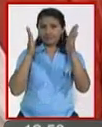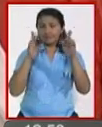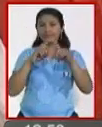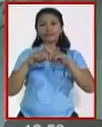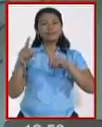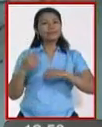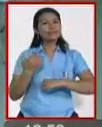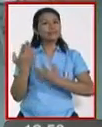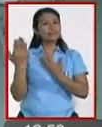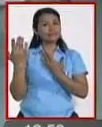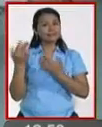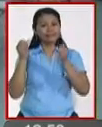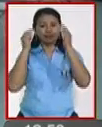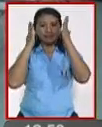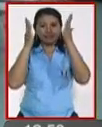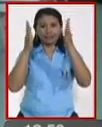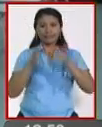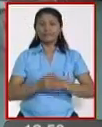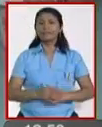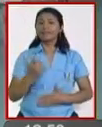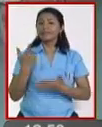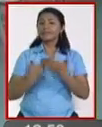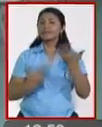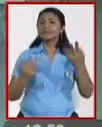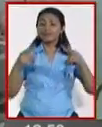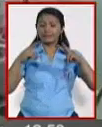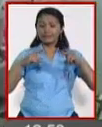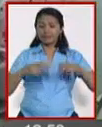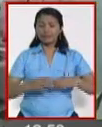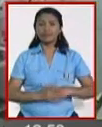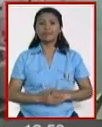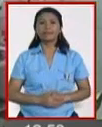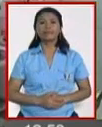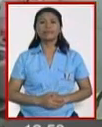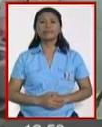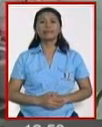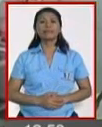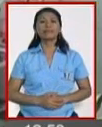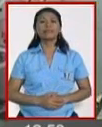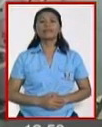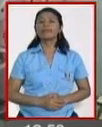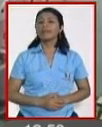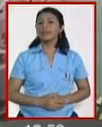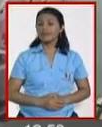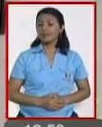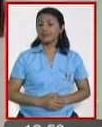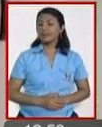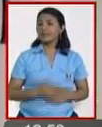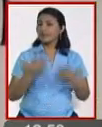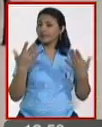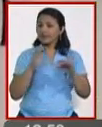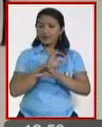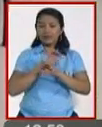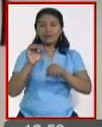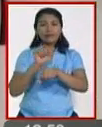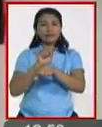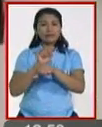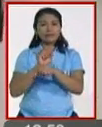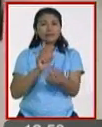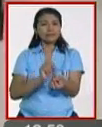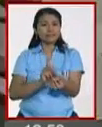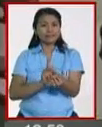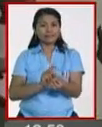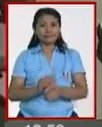atiendan, pero no nos atendieron. ¿Ustedes tenían que hacerle un análisis de los? Sí, sí, pero no están trabajando, dice, por